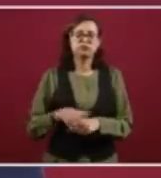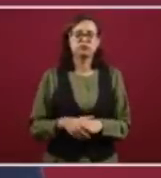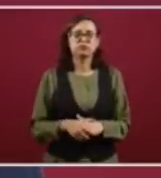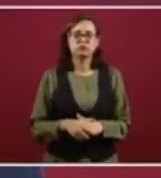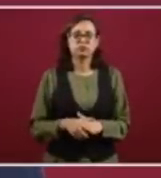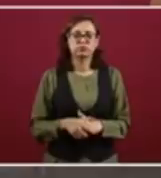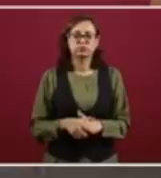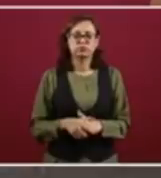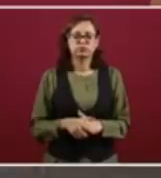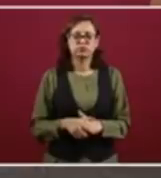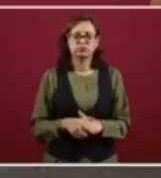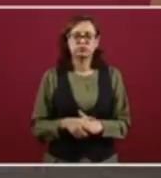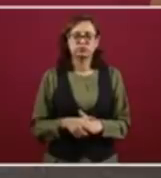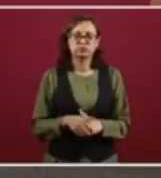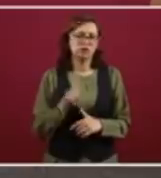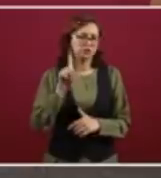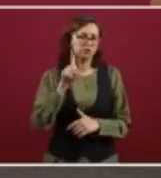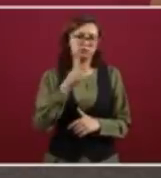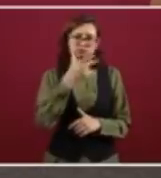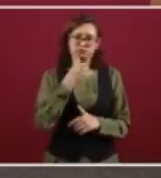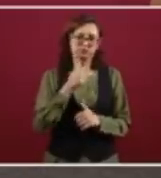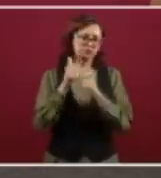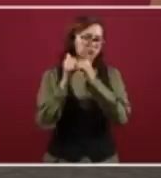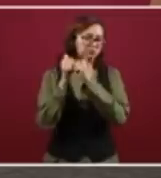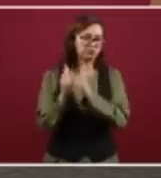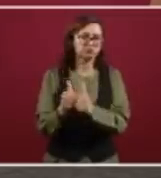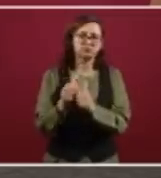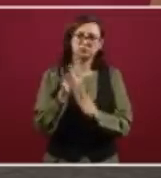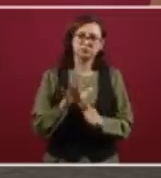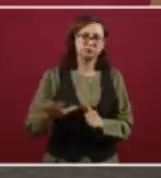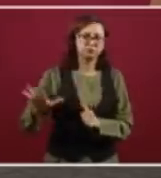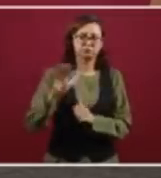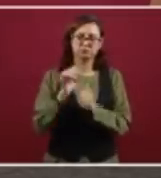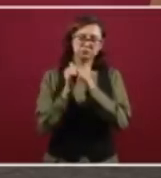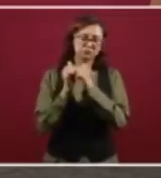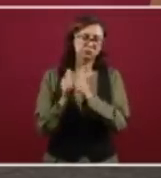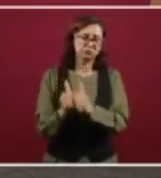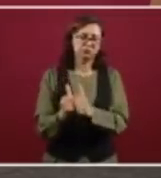y se quedó allá en la zona